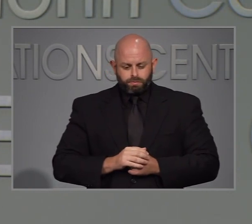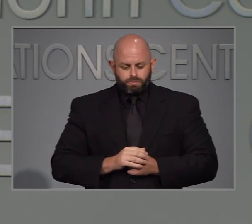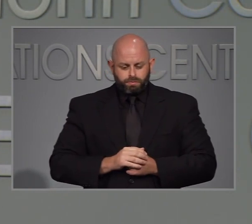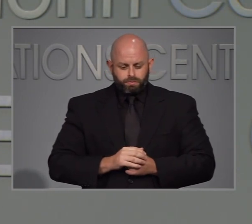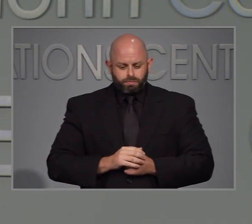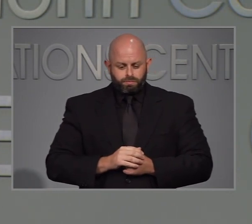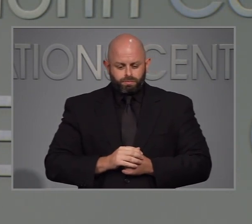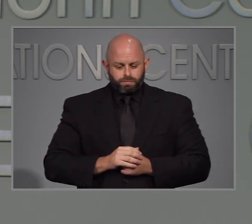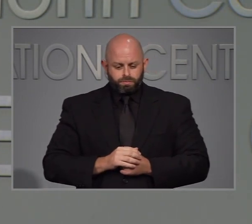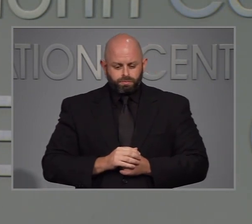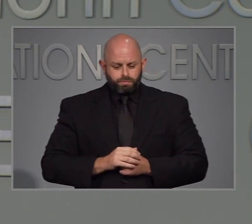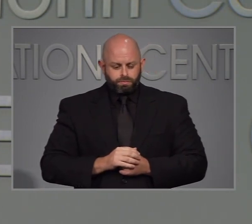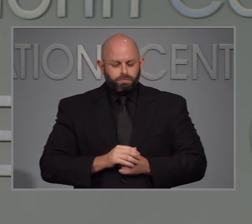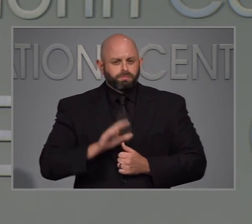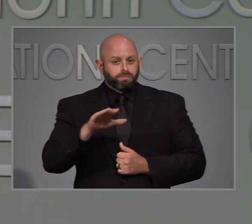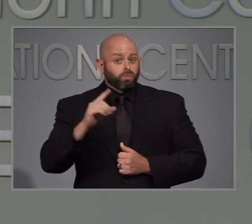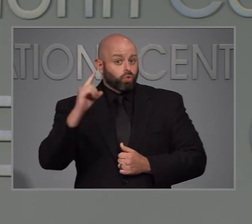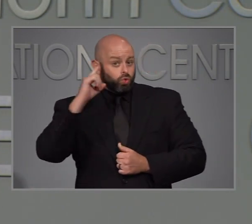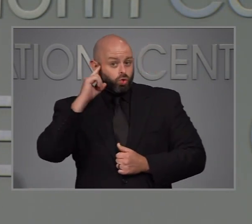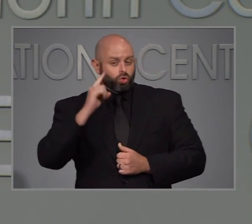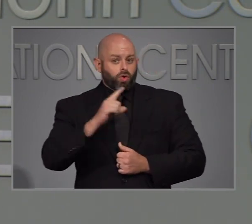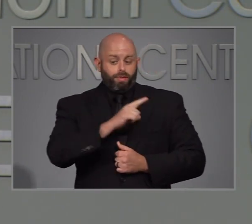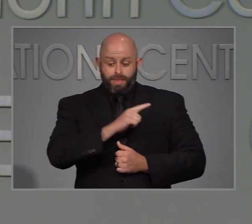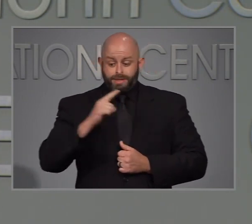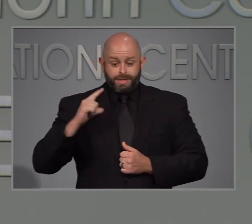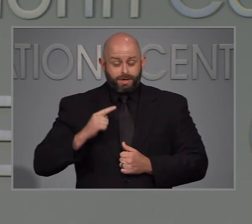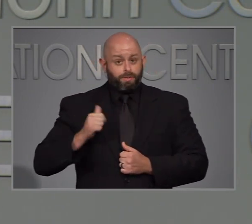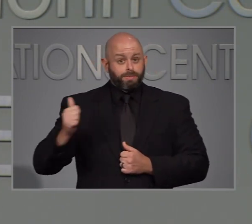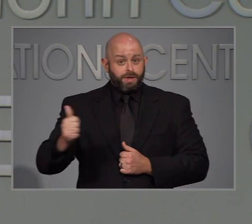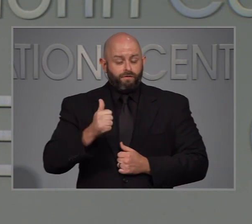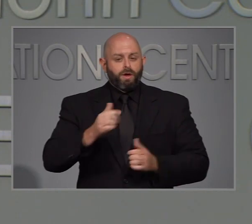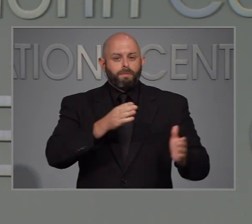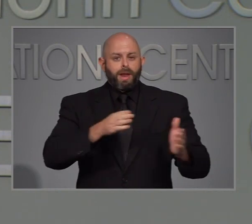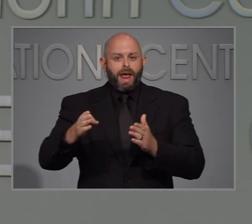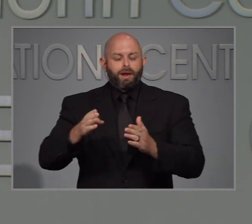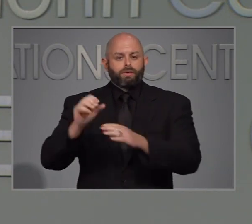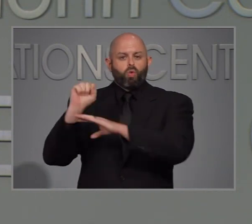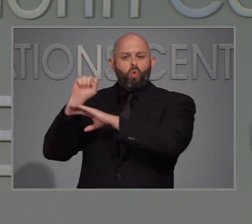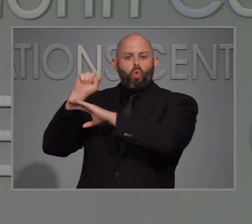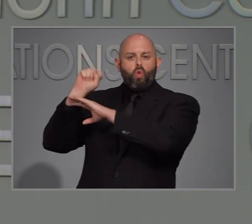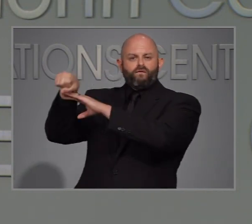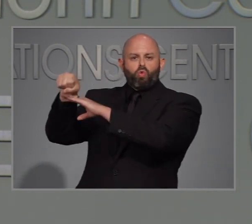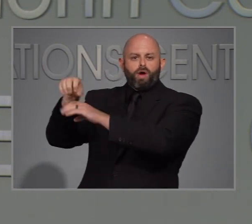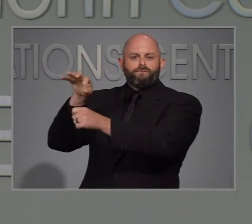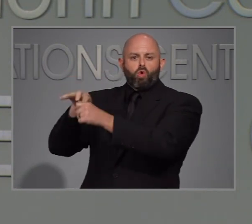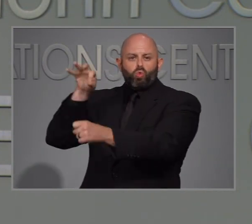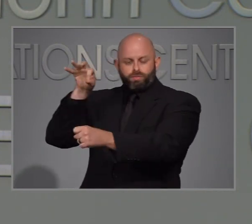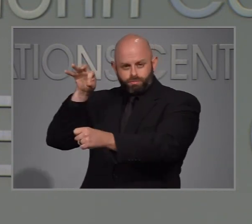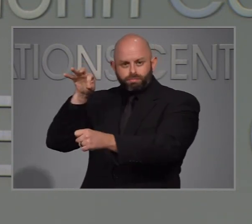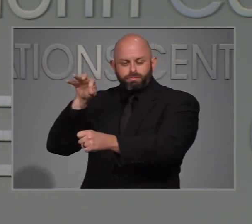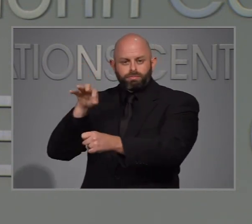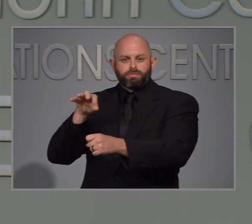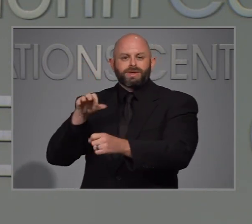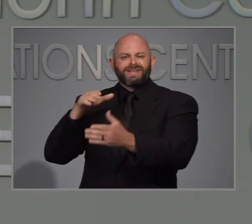Por otro lado, los legisladores están pensando sobrepasar la negación